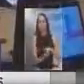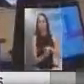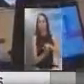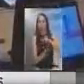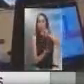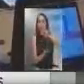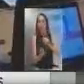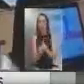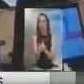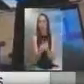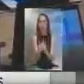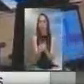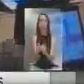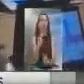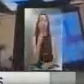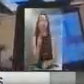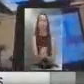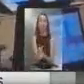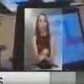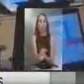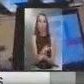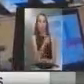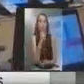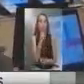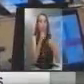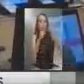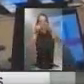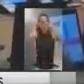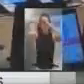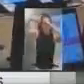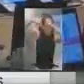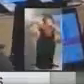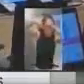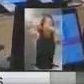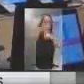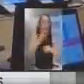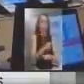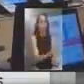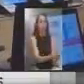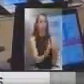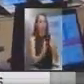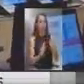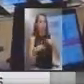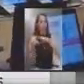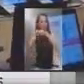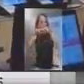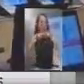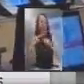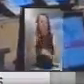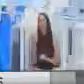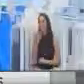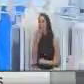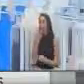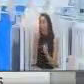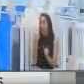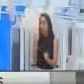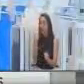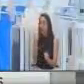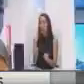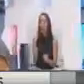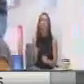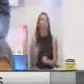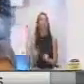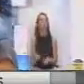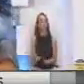que también me encanta. ¿Te imaginas aérea? Sí, también, sí. ¿O sea, le gustaría que lo regalaran? No, no sé. Podría ser. Son a